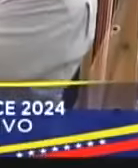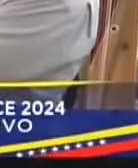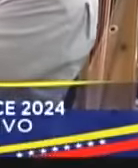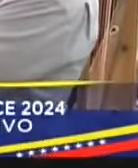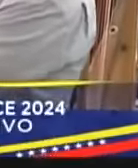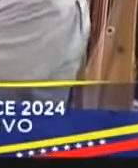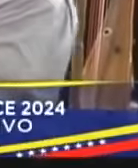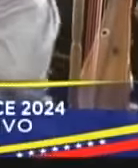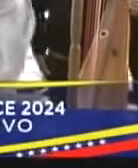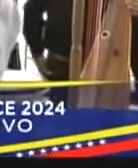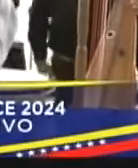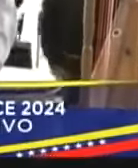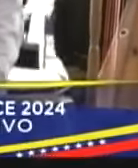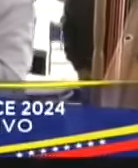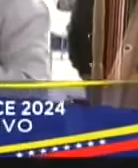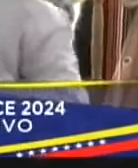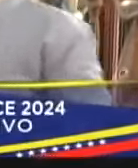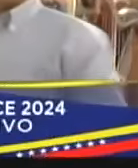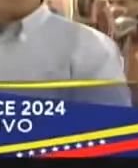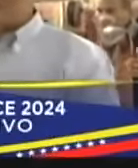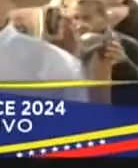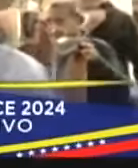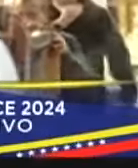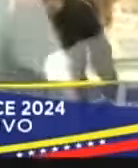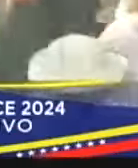Radio Presidente.